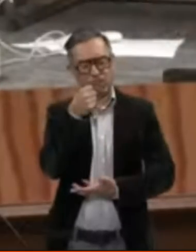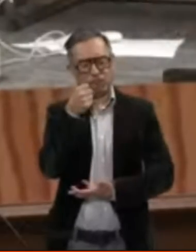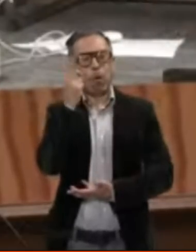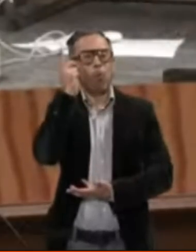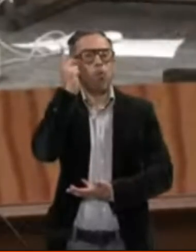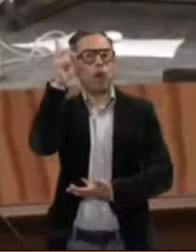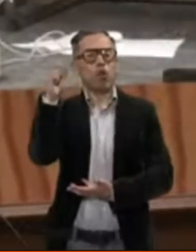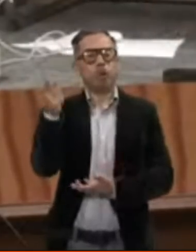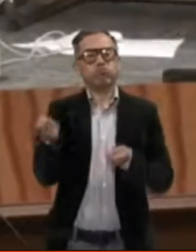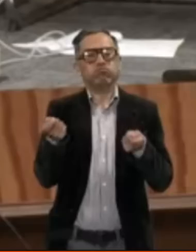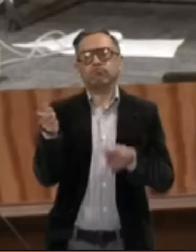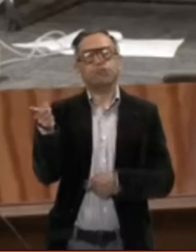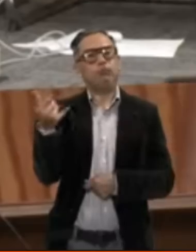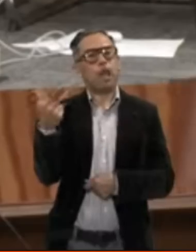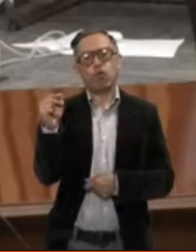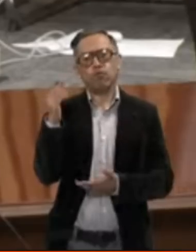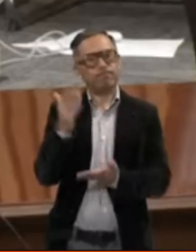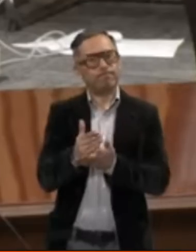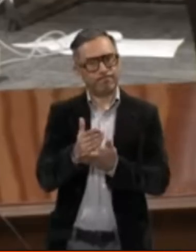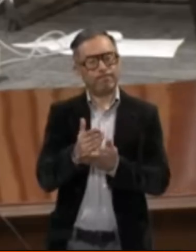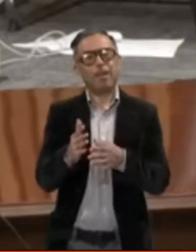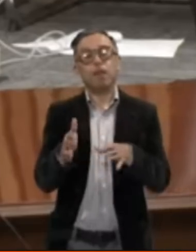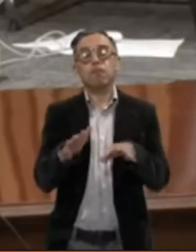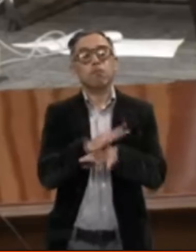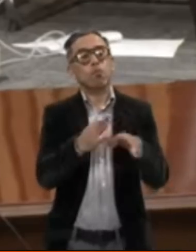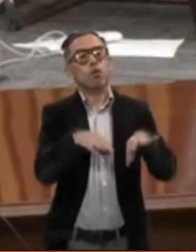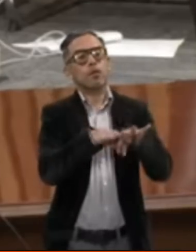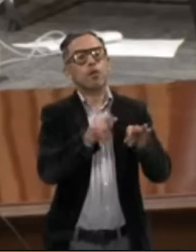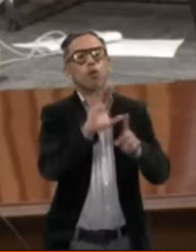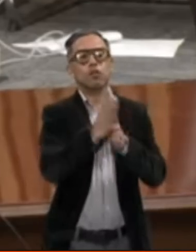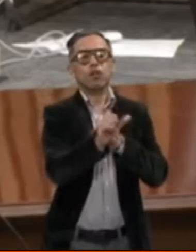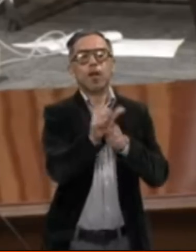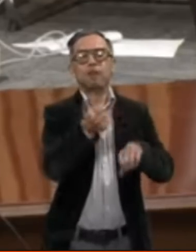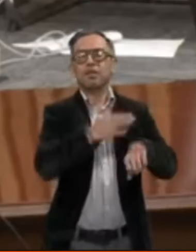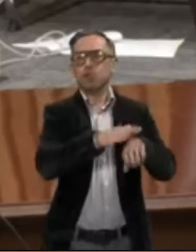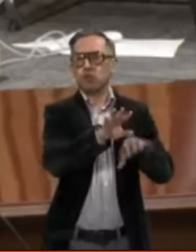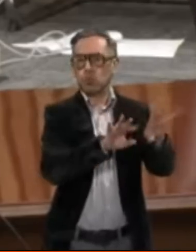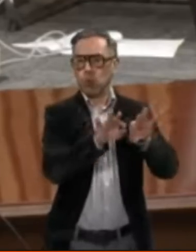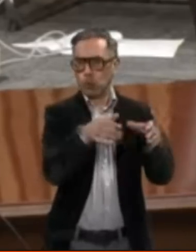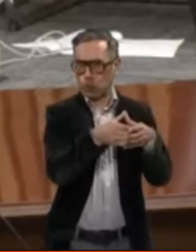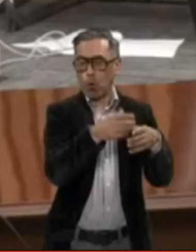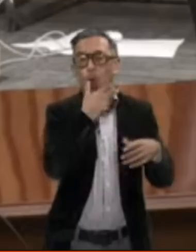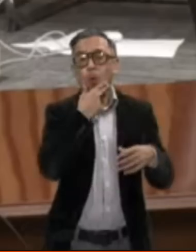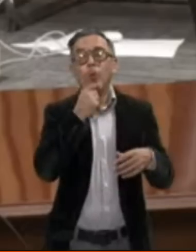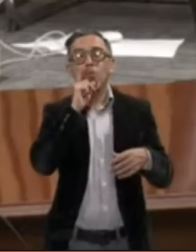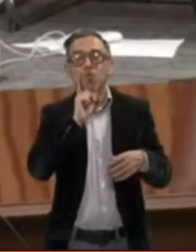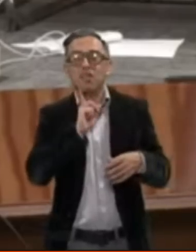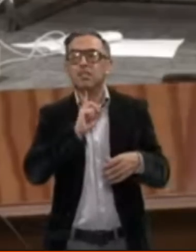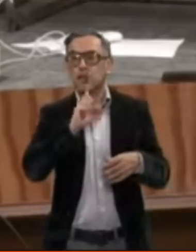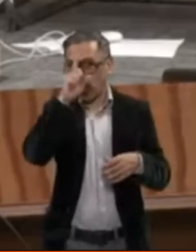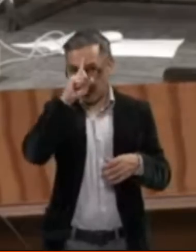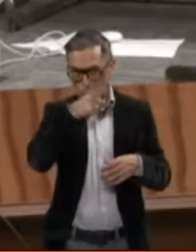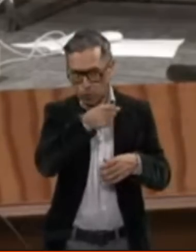establecer la comisión de administración para que sean las consejeras y consejeros quienes tomen todas las designaciones